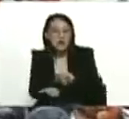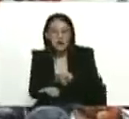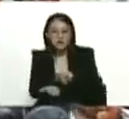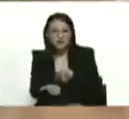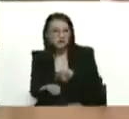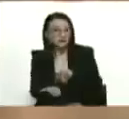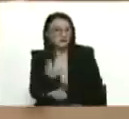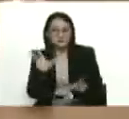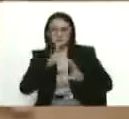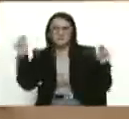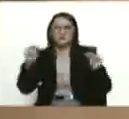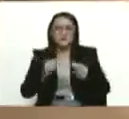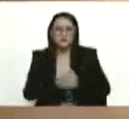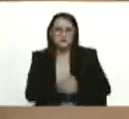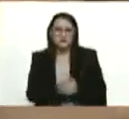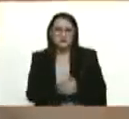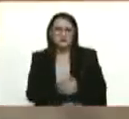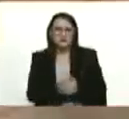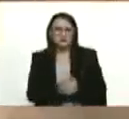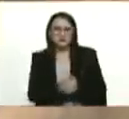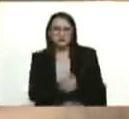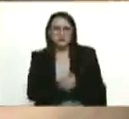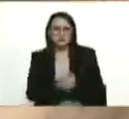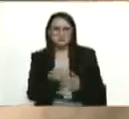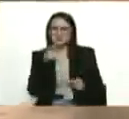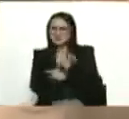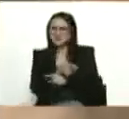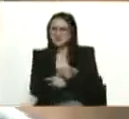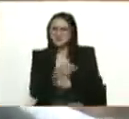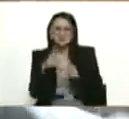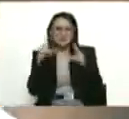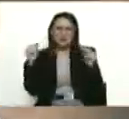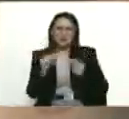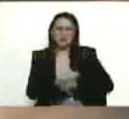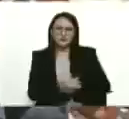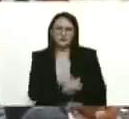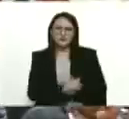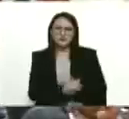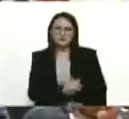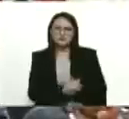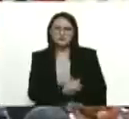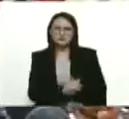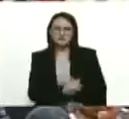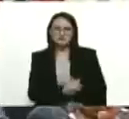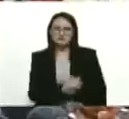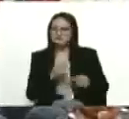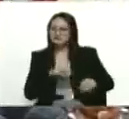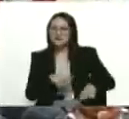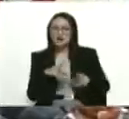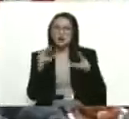malas. Ni por las buenas, ni por las malas nos vamos acá nosotros.